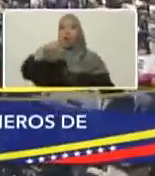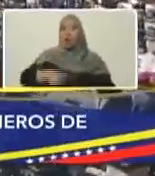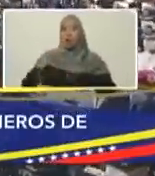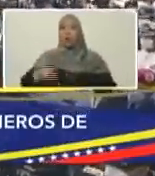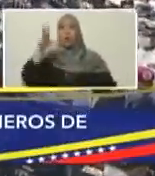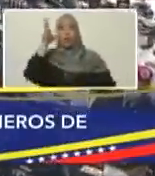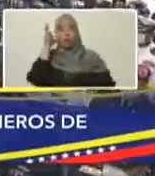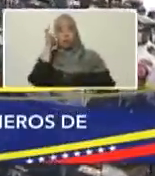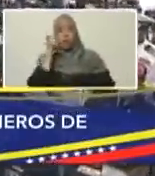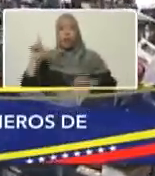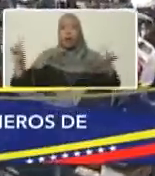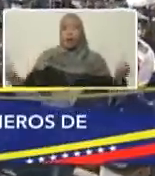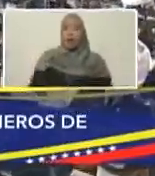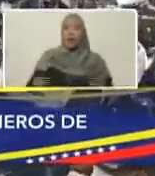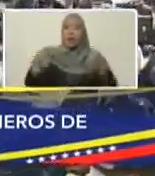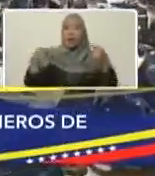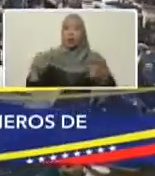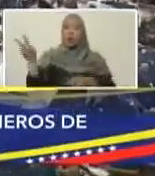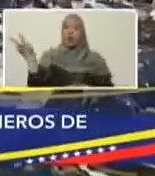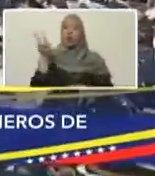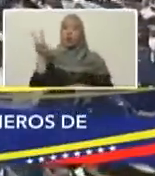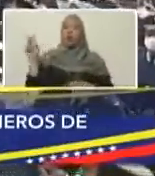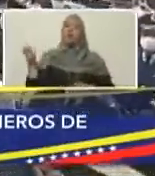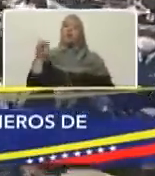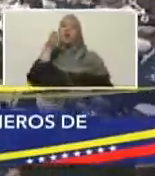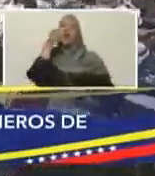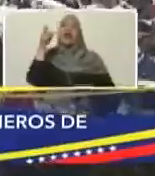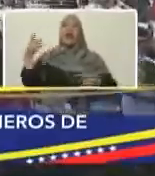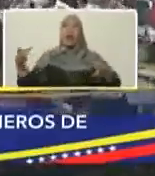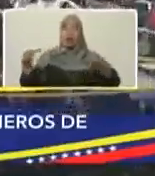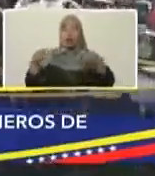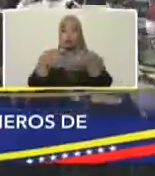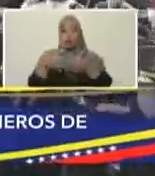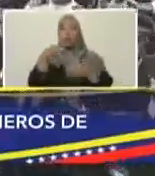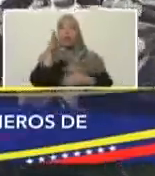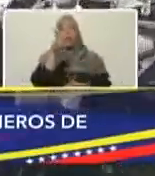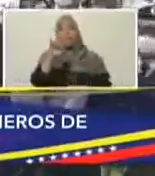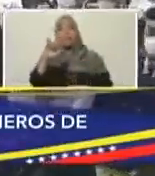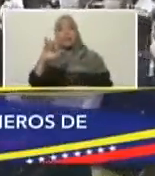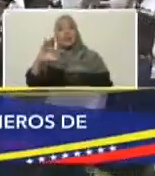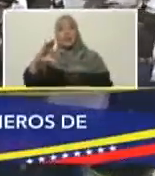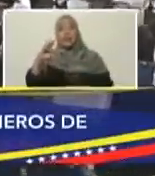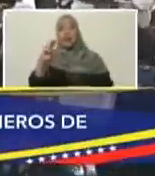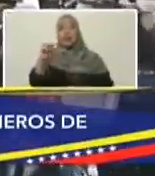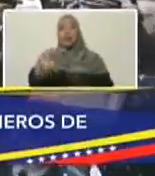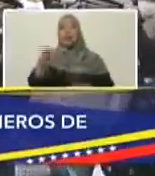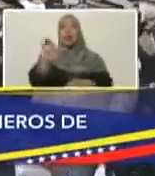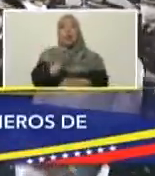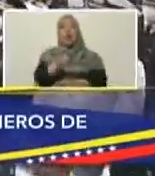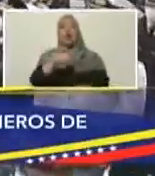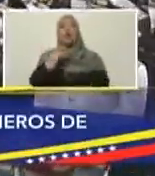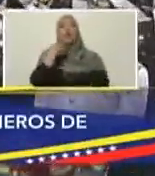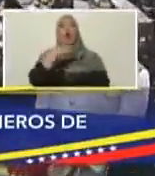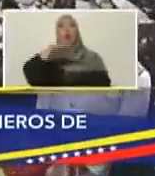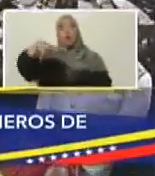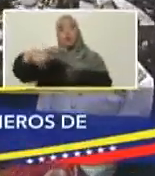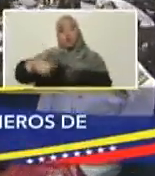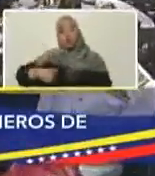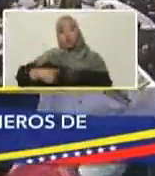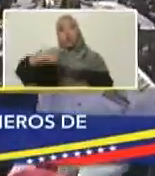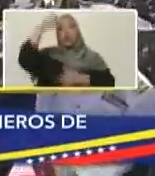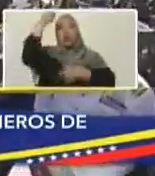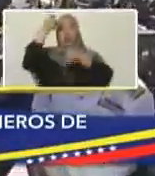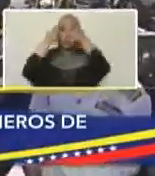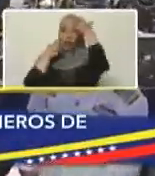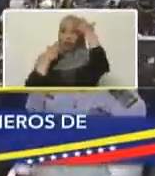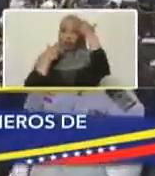República Bolivariana de Venezuela, Gloria al Bravo Pueblo, letra de Vicente Salias y música de Juan José Landaeta en la voz de nuestro comandante supremo Hugo